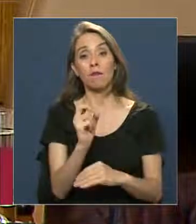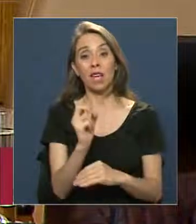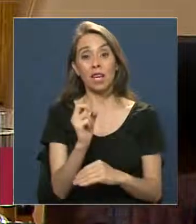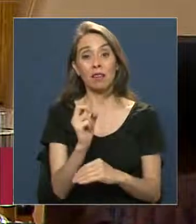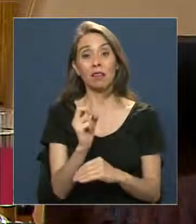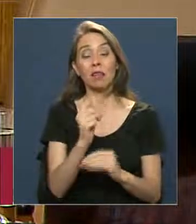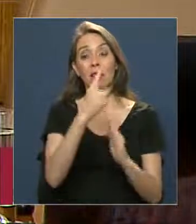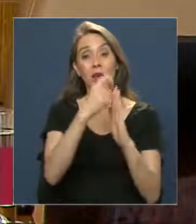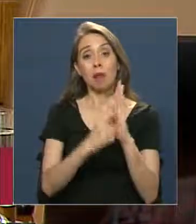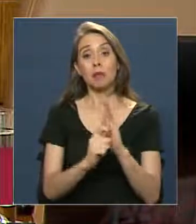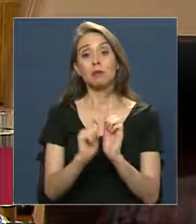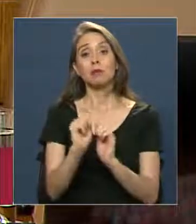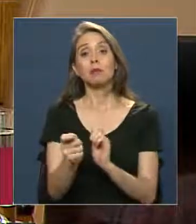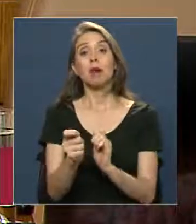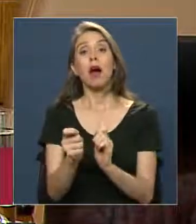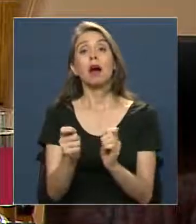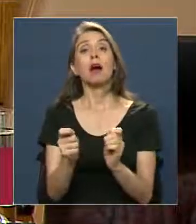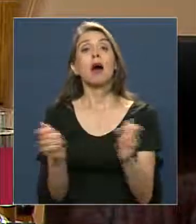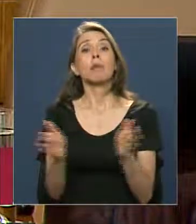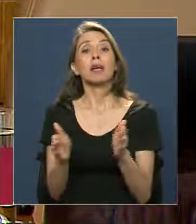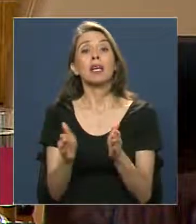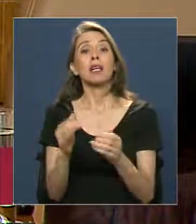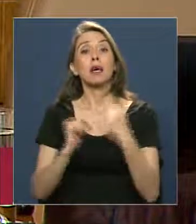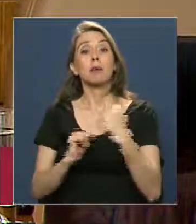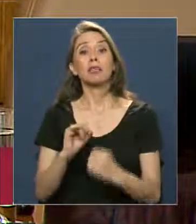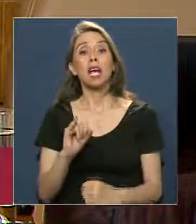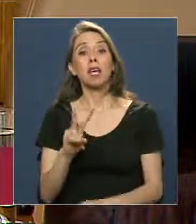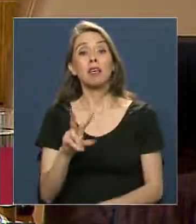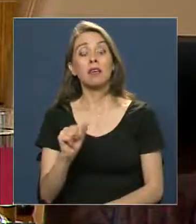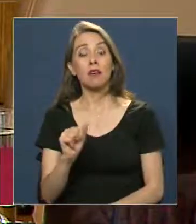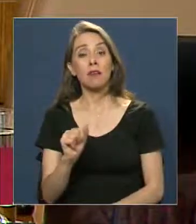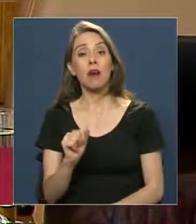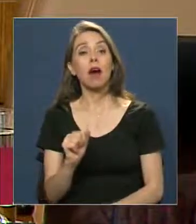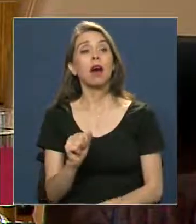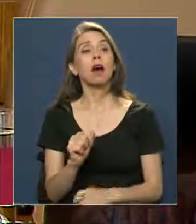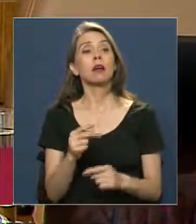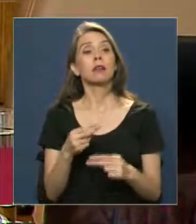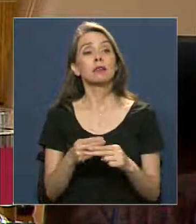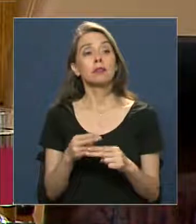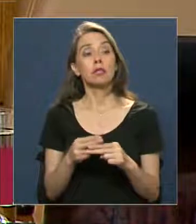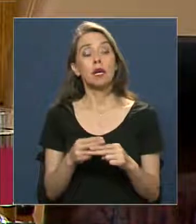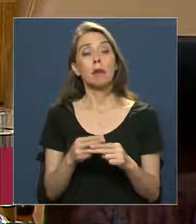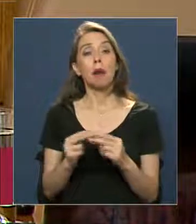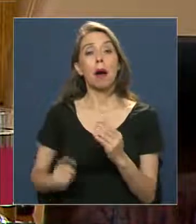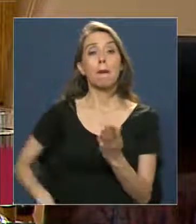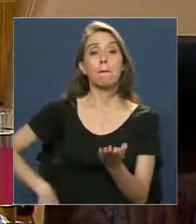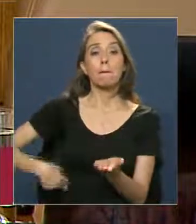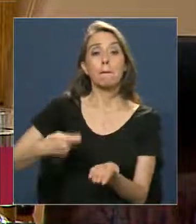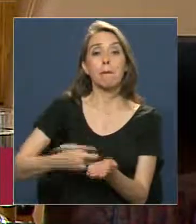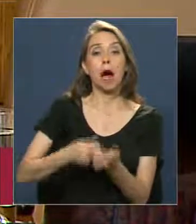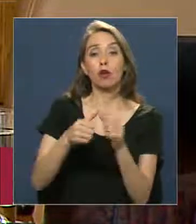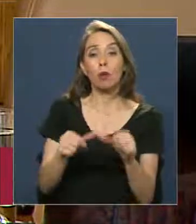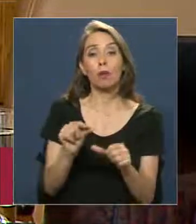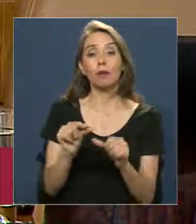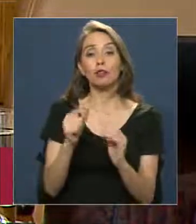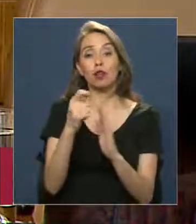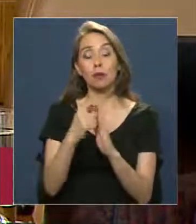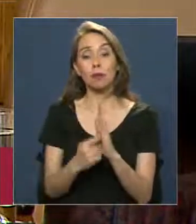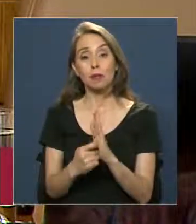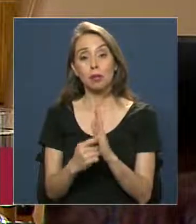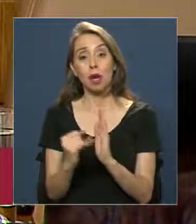empresas. Por otro lado, la posibilidad de poder, cierto, estos pagos provisionales mensuales, poder devolvérselos. Ellos han ido pagando